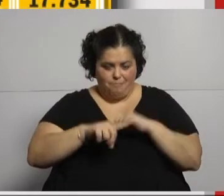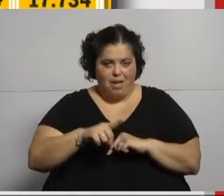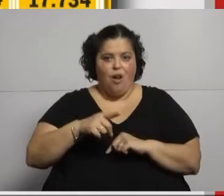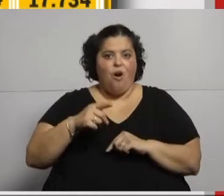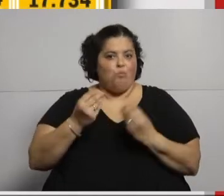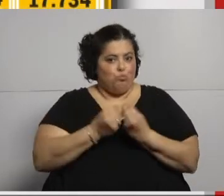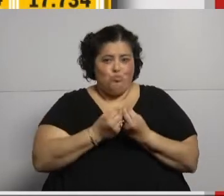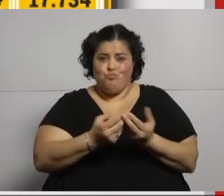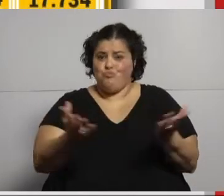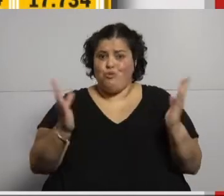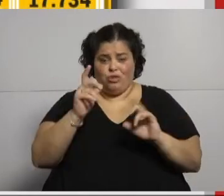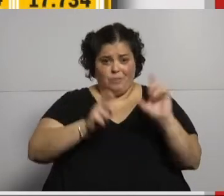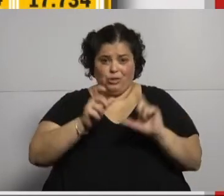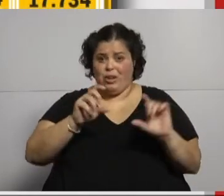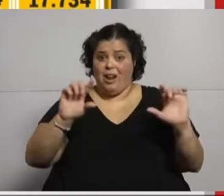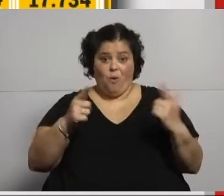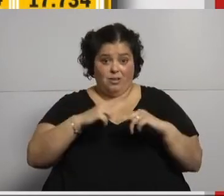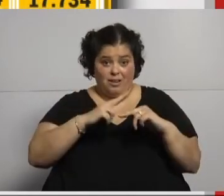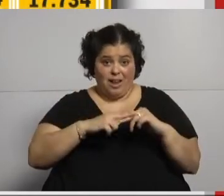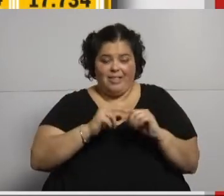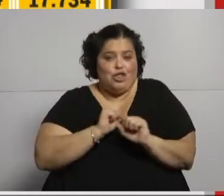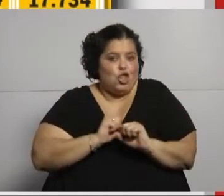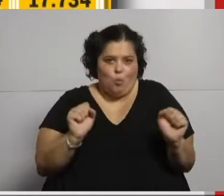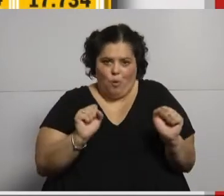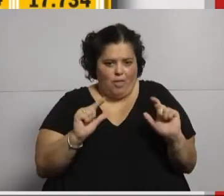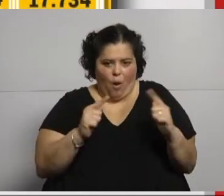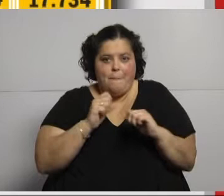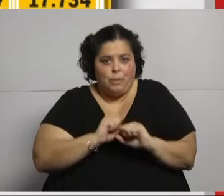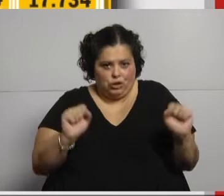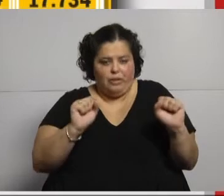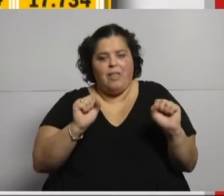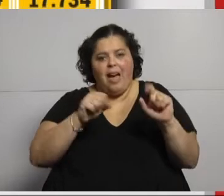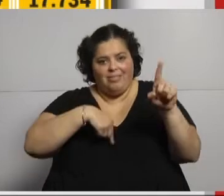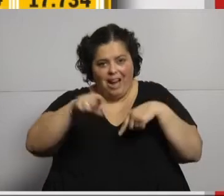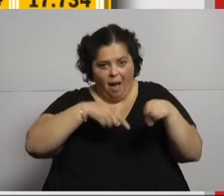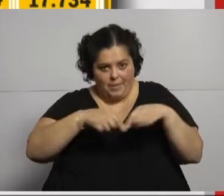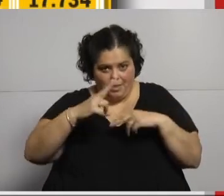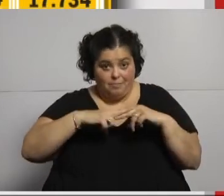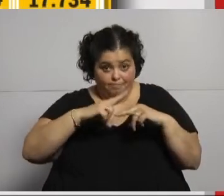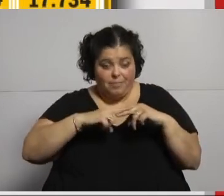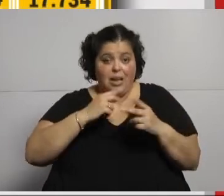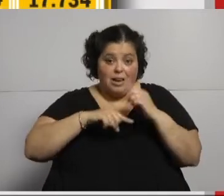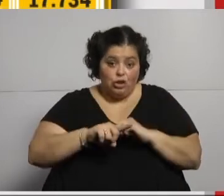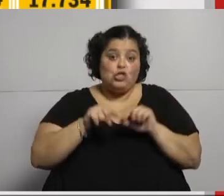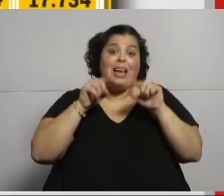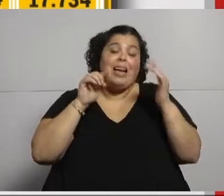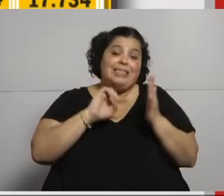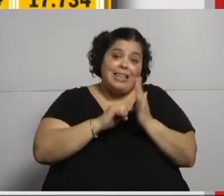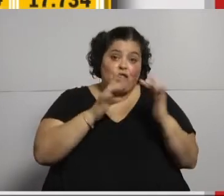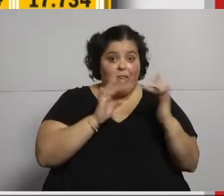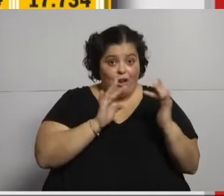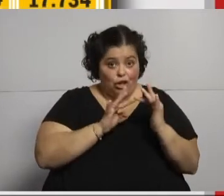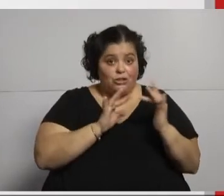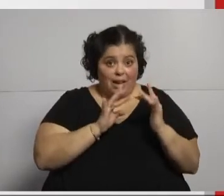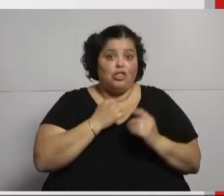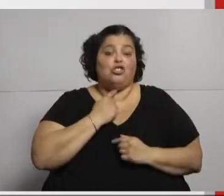hacer estos trámites en línea. Y por esa razón, esto nos sirve mucho, el centro de contacto, porque muchas